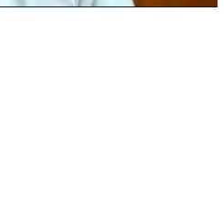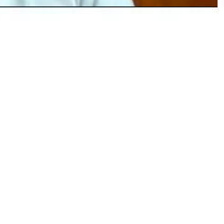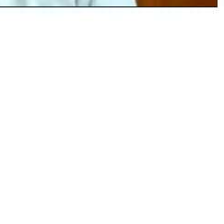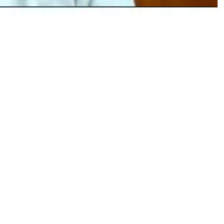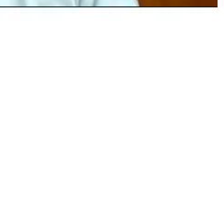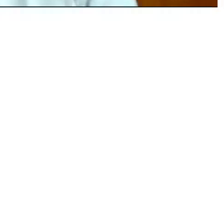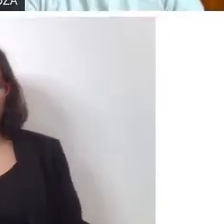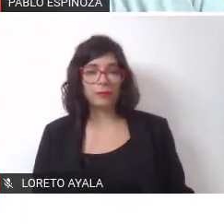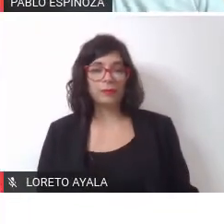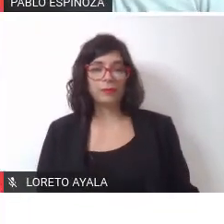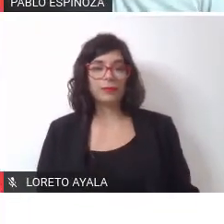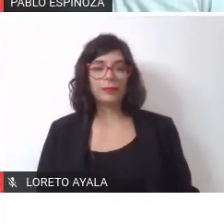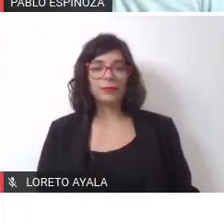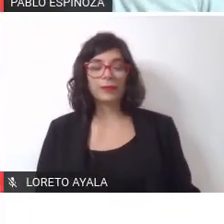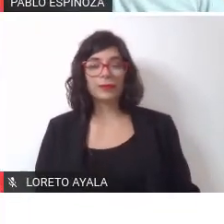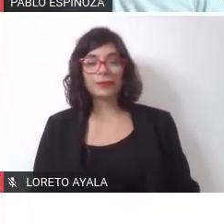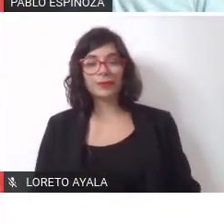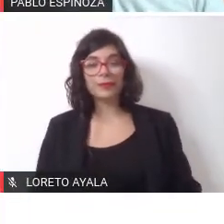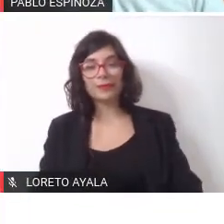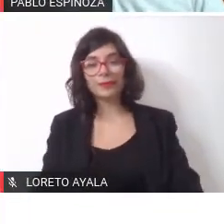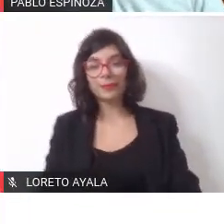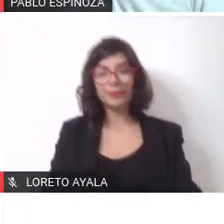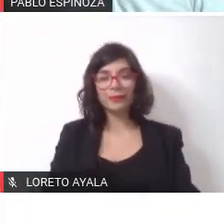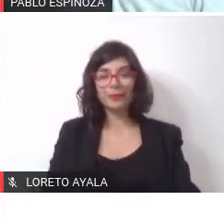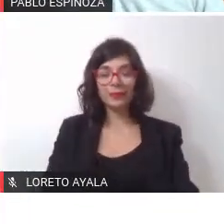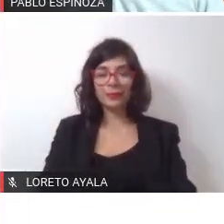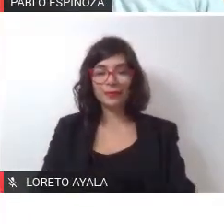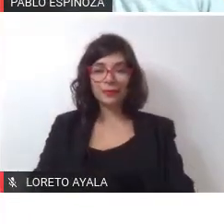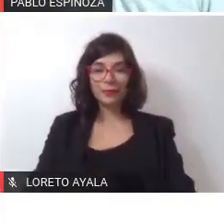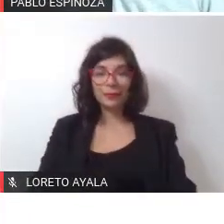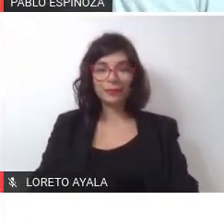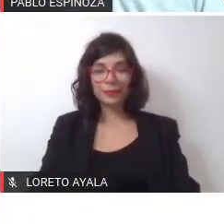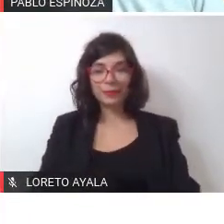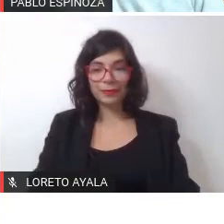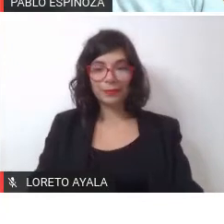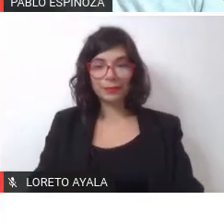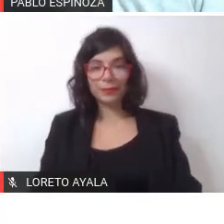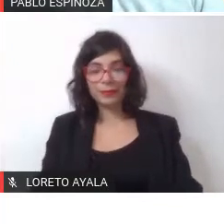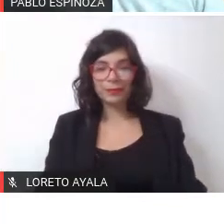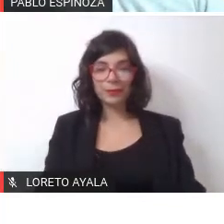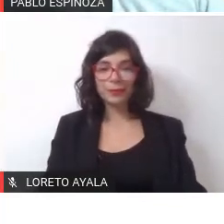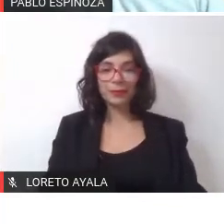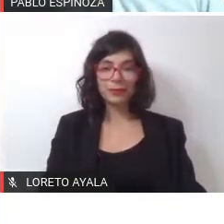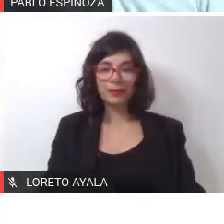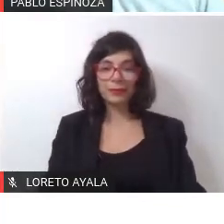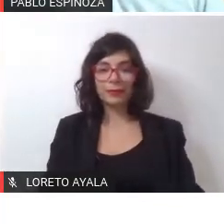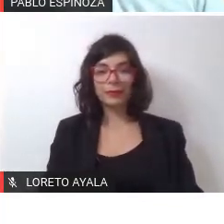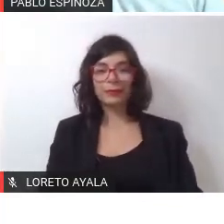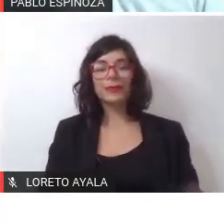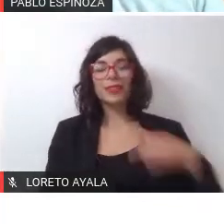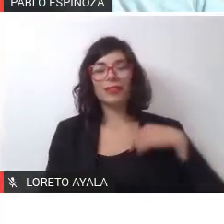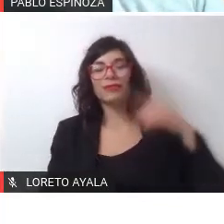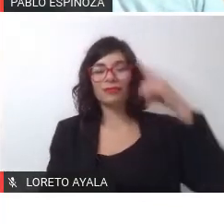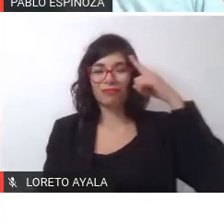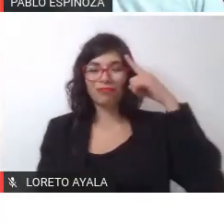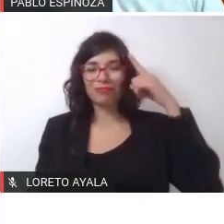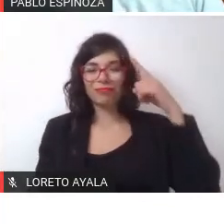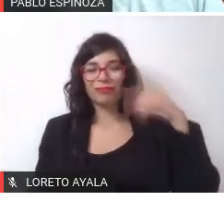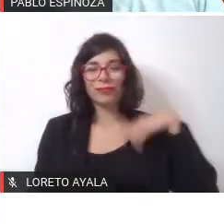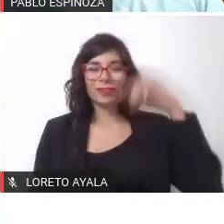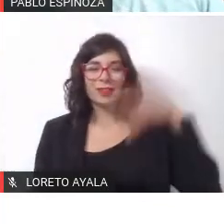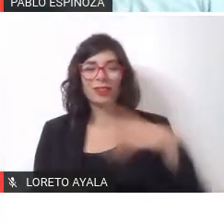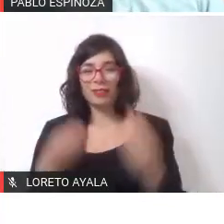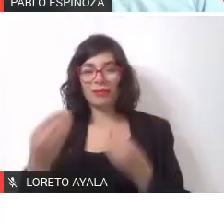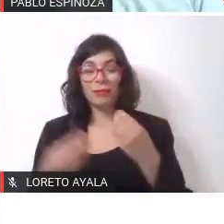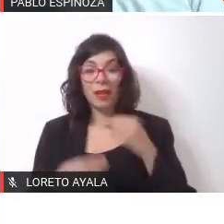¿qué decirle? Era lo que sabía que iba a pasar. Trabajo hace muchos años con usted. Le voy a tirar la oreja después porque